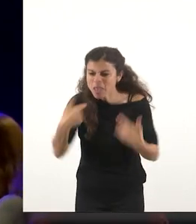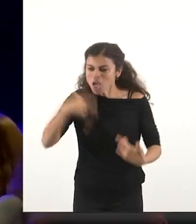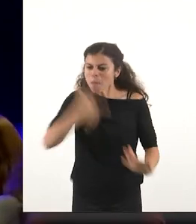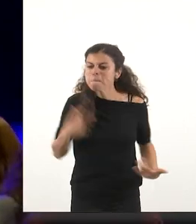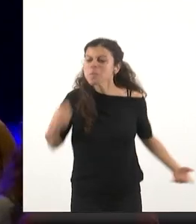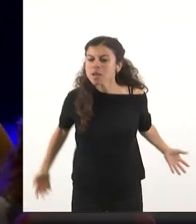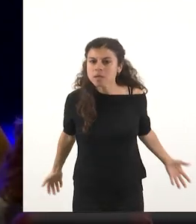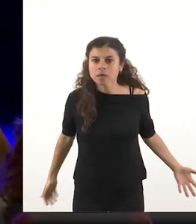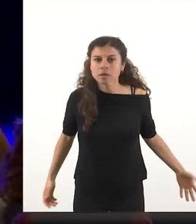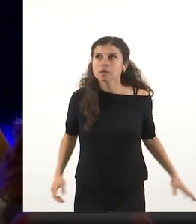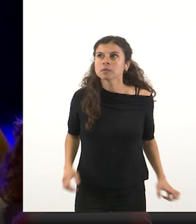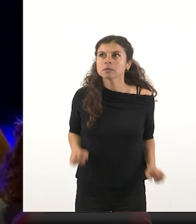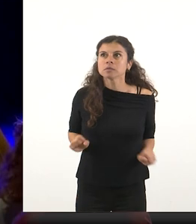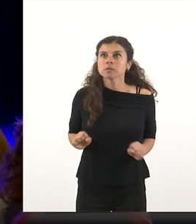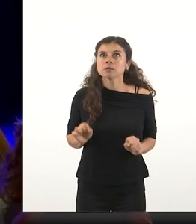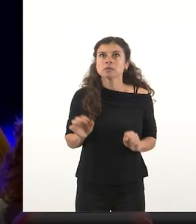qué?